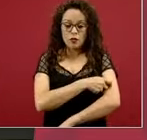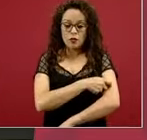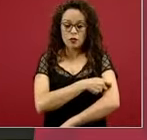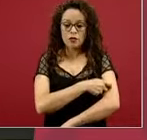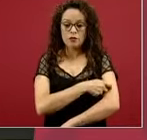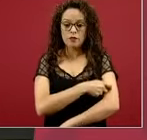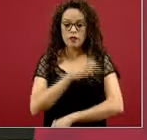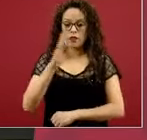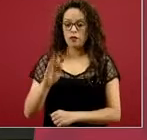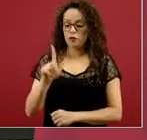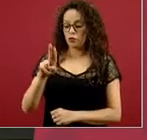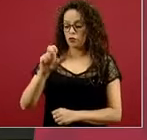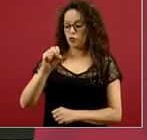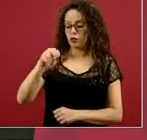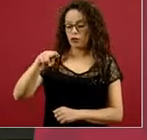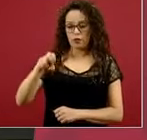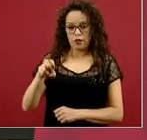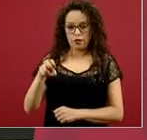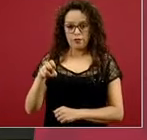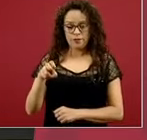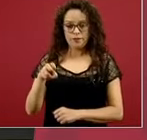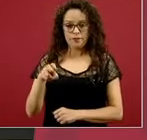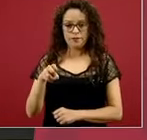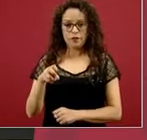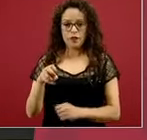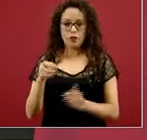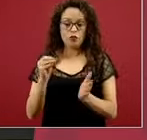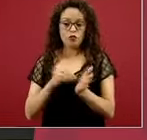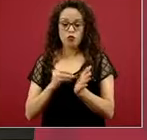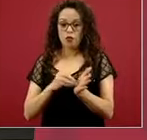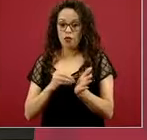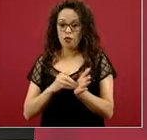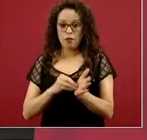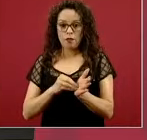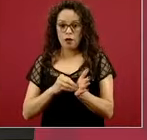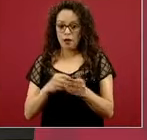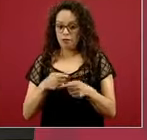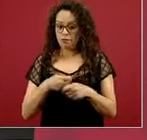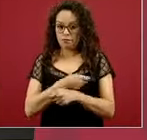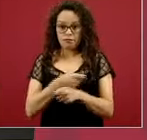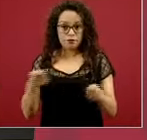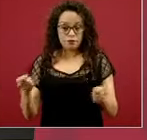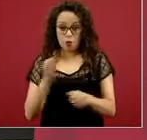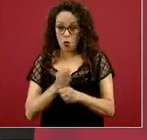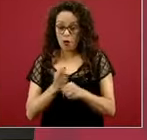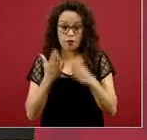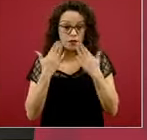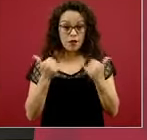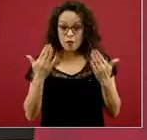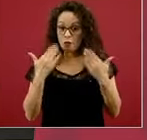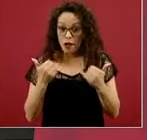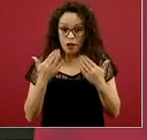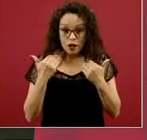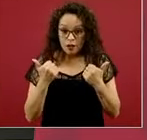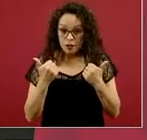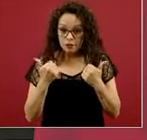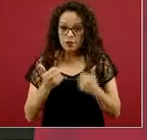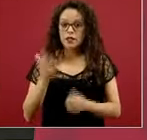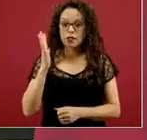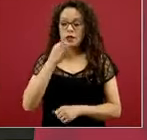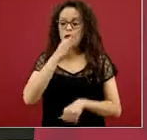del Fluzone, que son vacunas que todavía no se liberan, no hay en el mercado, entonces cualquier vacuna, y así lo ha reportado también